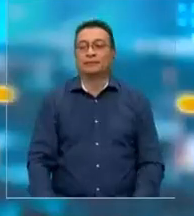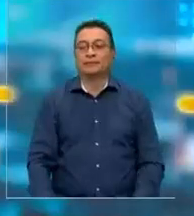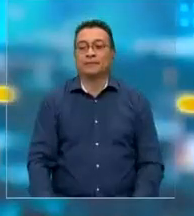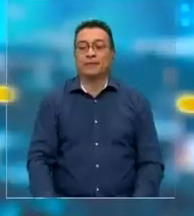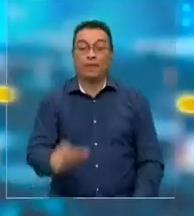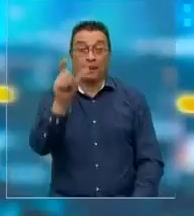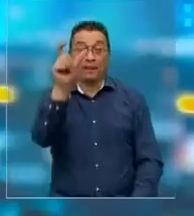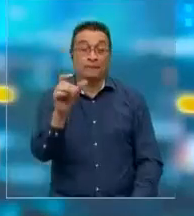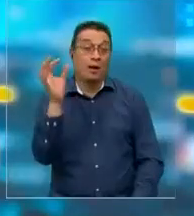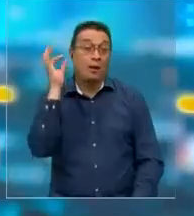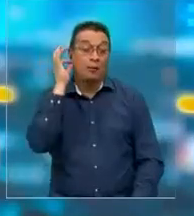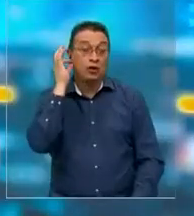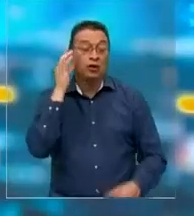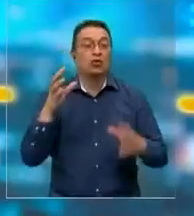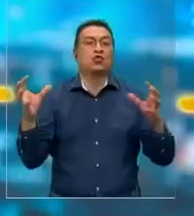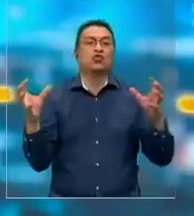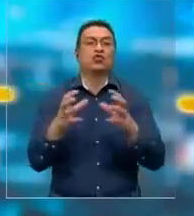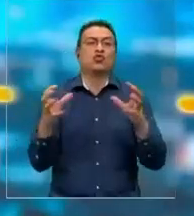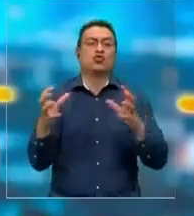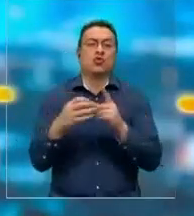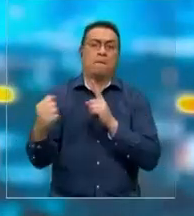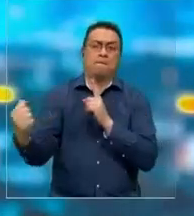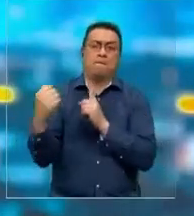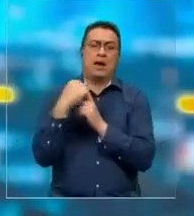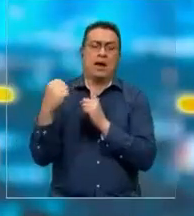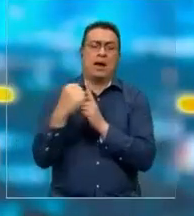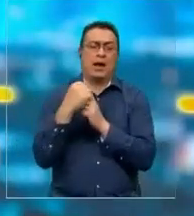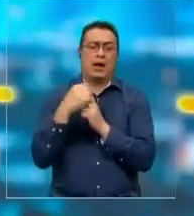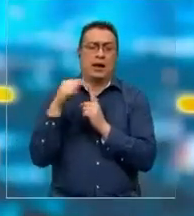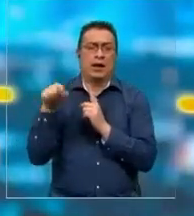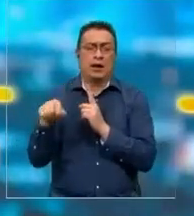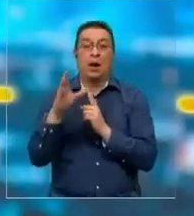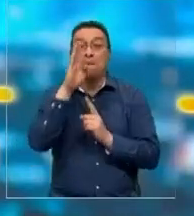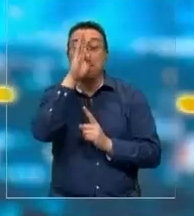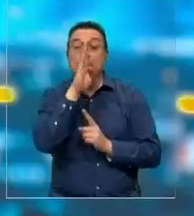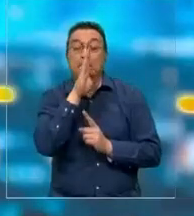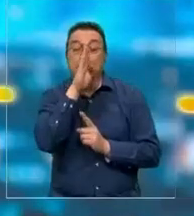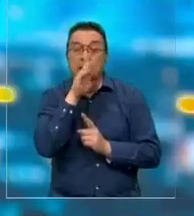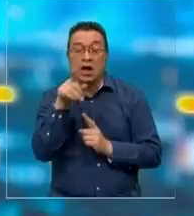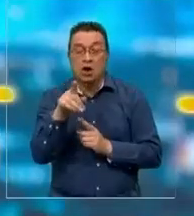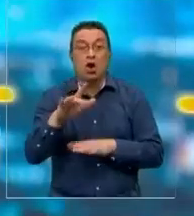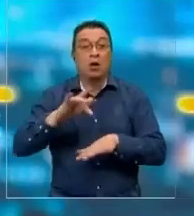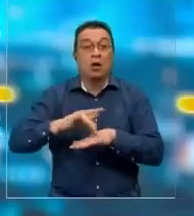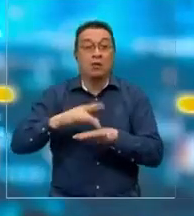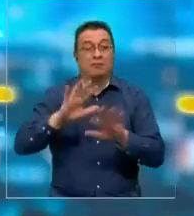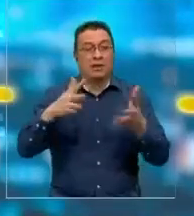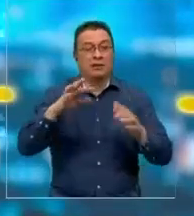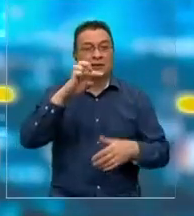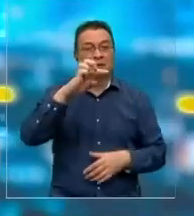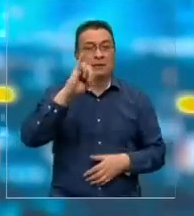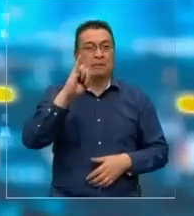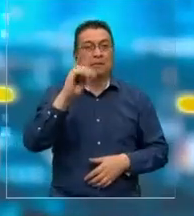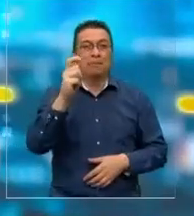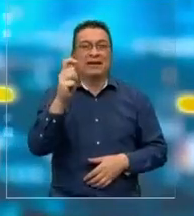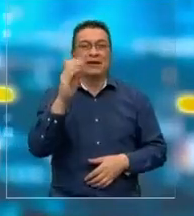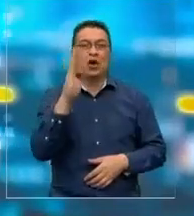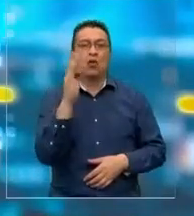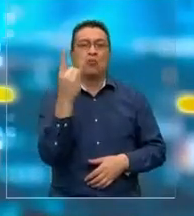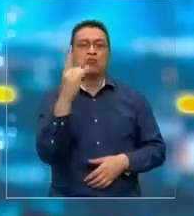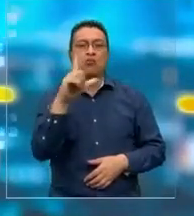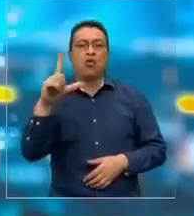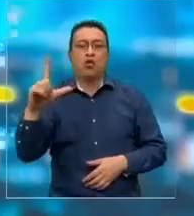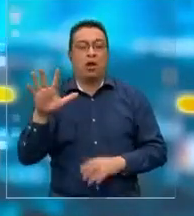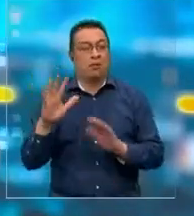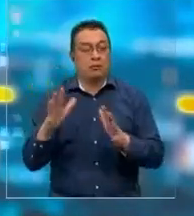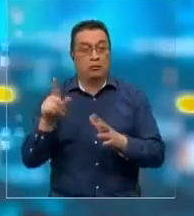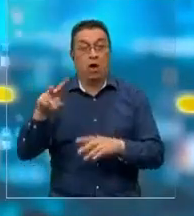una mujer fue víctima de una brutal agresión fue atacada por un perro de aparente raza pit-bull los vecinos responsabilizan al dueño